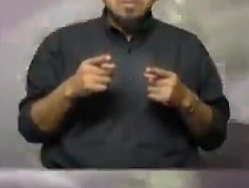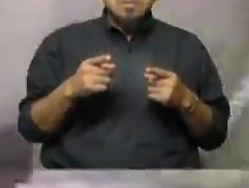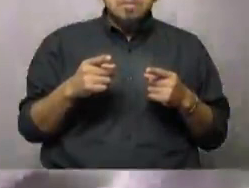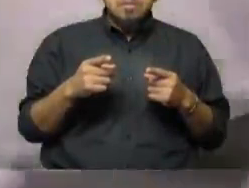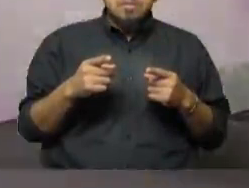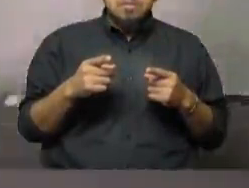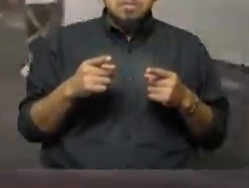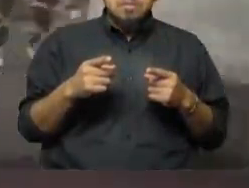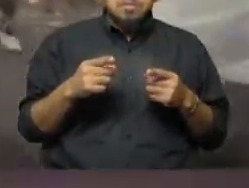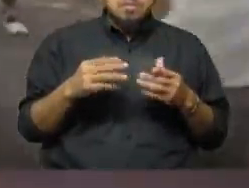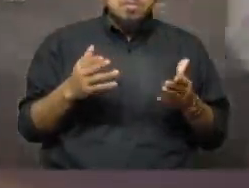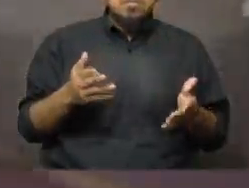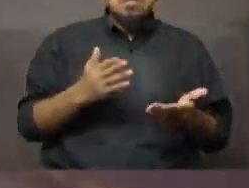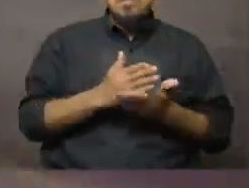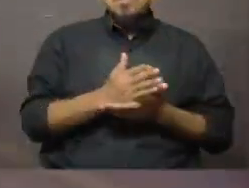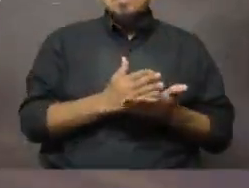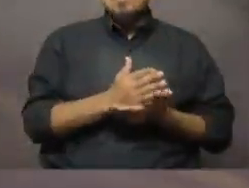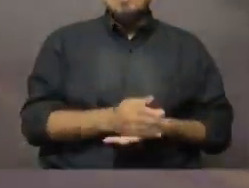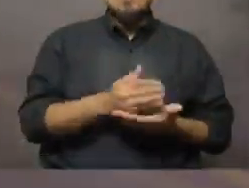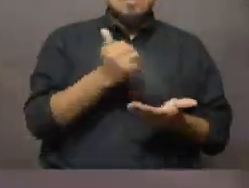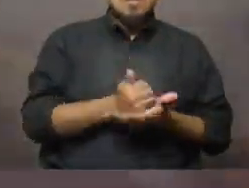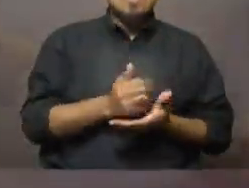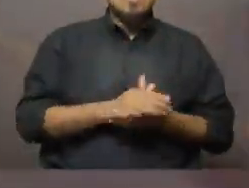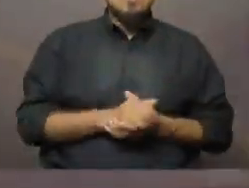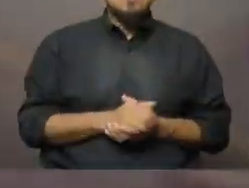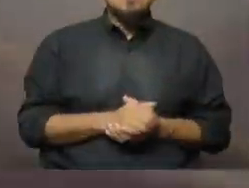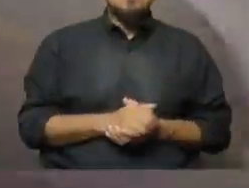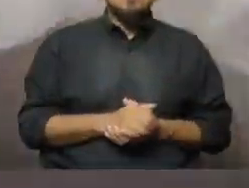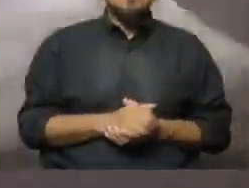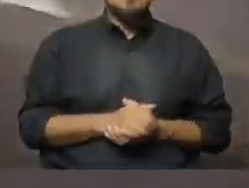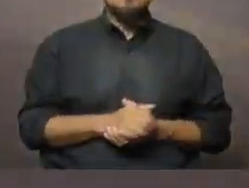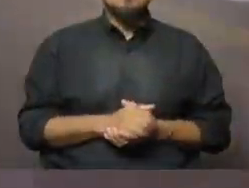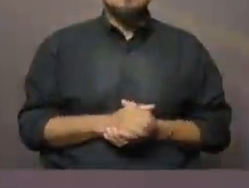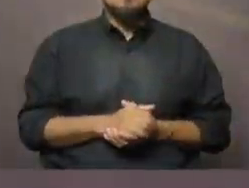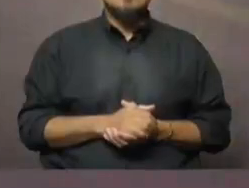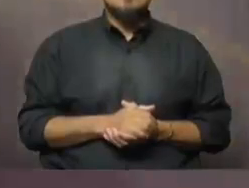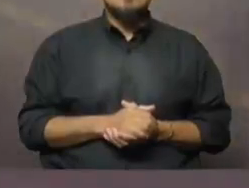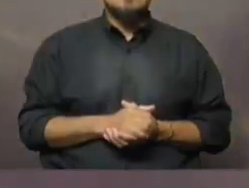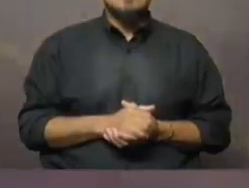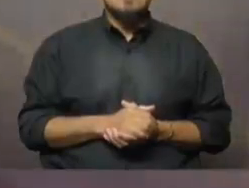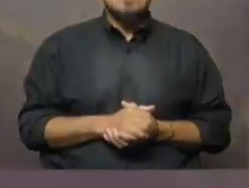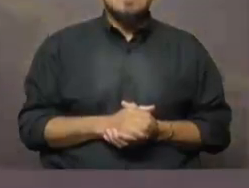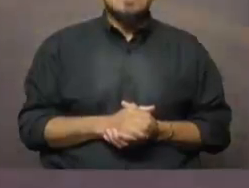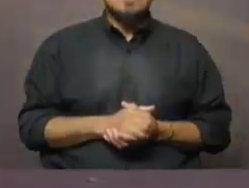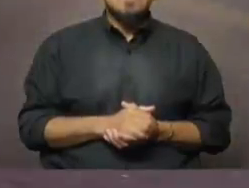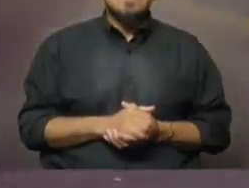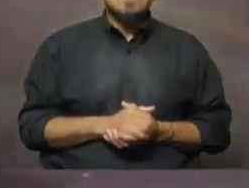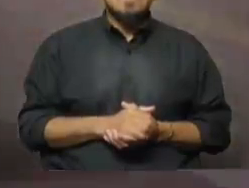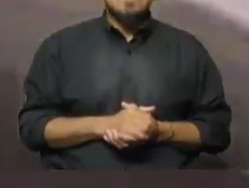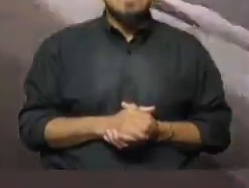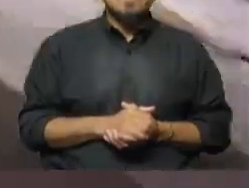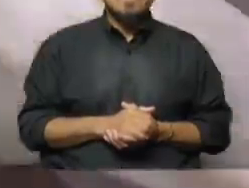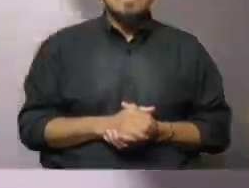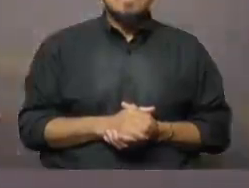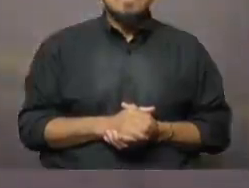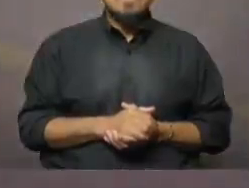un público fiel del carnaval. Sí, sin duda, sí. Muy bien, muchas gracias, un placer conversar